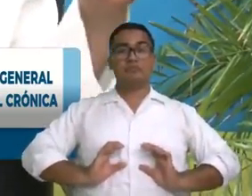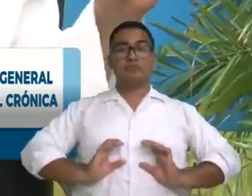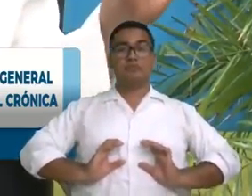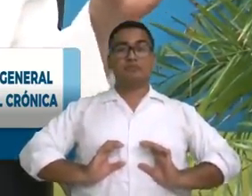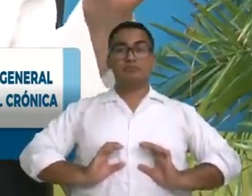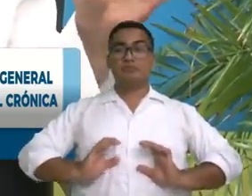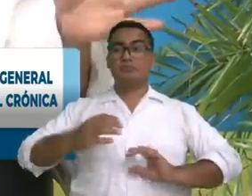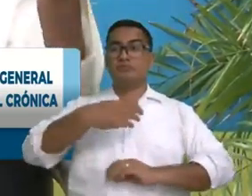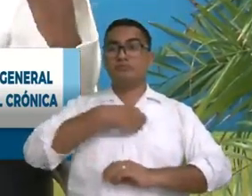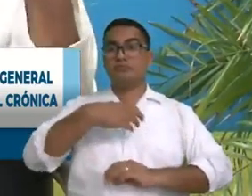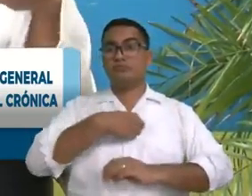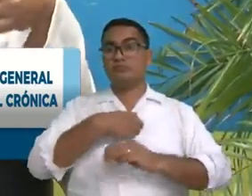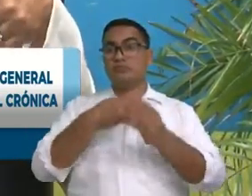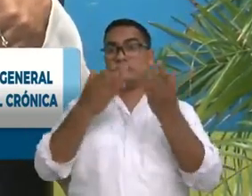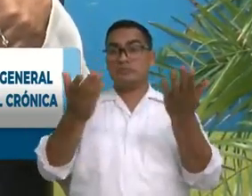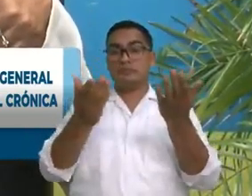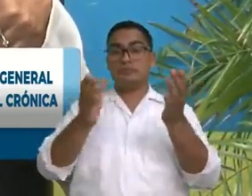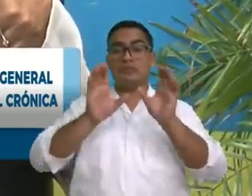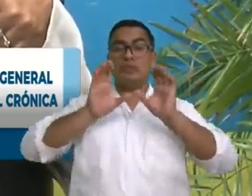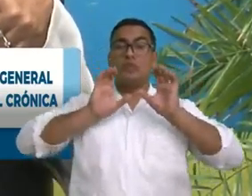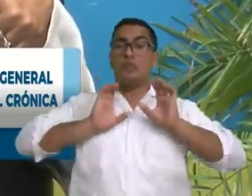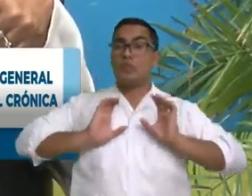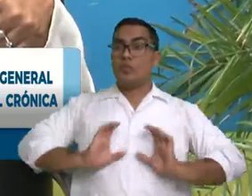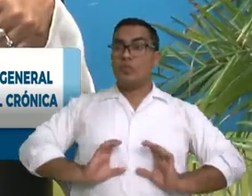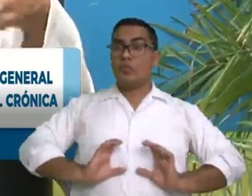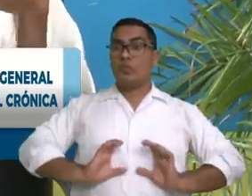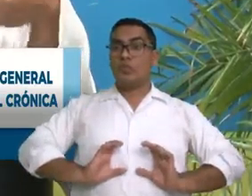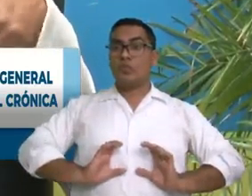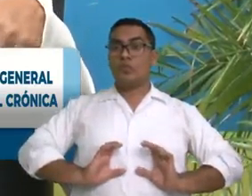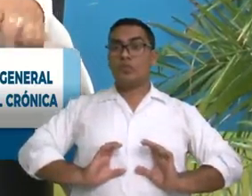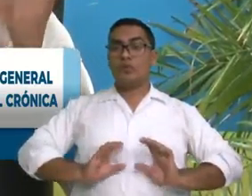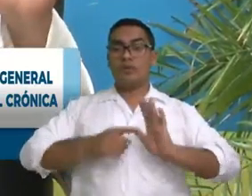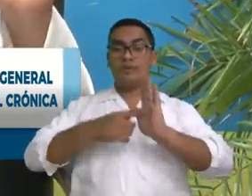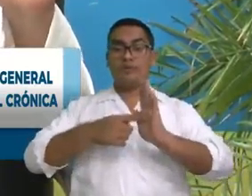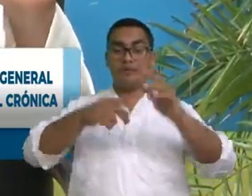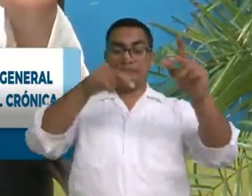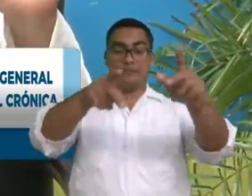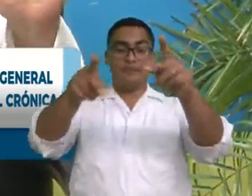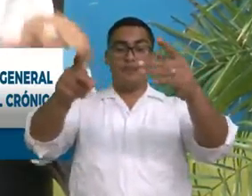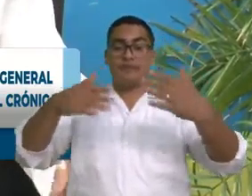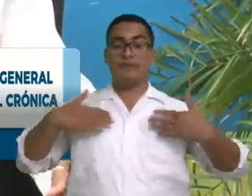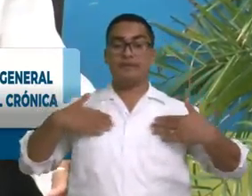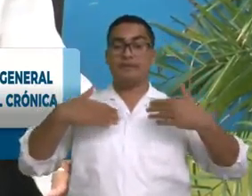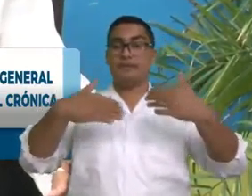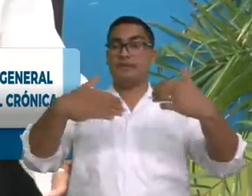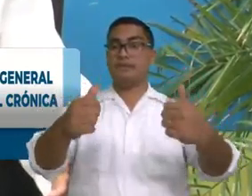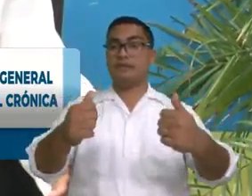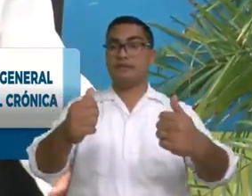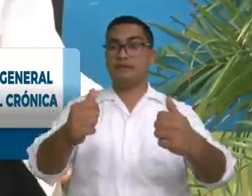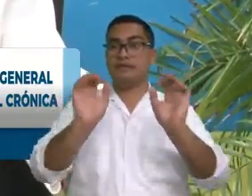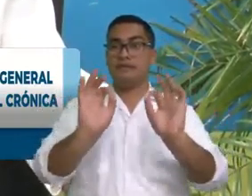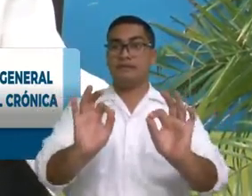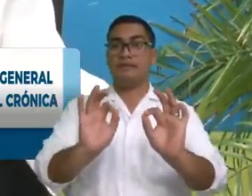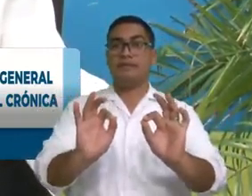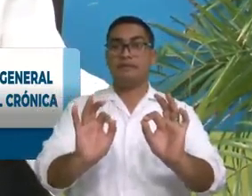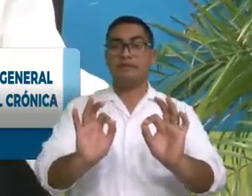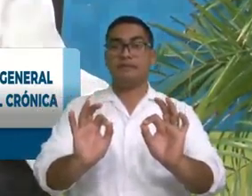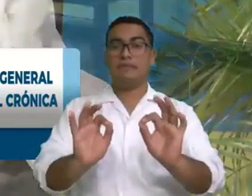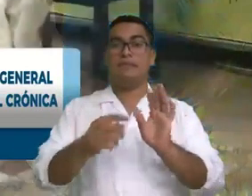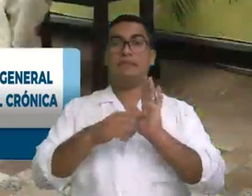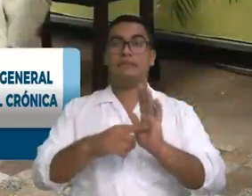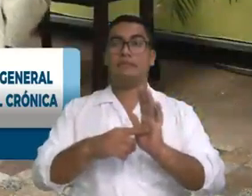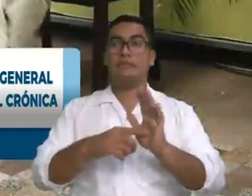va correspondiente y al organismo también, ¿verdad? Si usted es una persona sana... Tiene que ver con cuántas veces